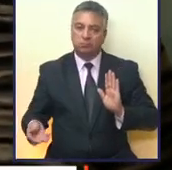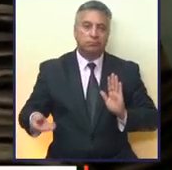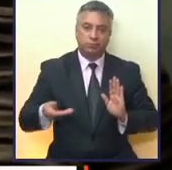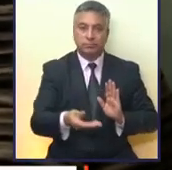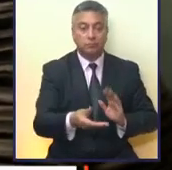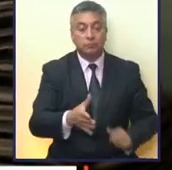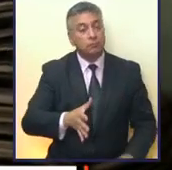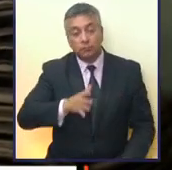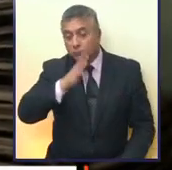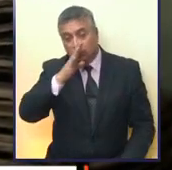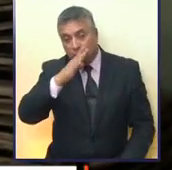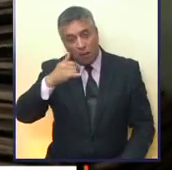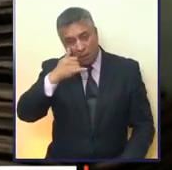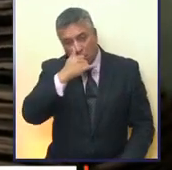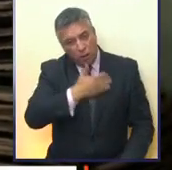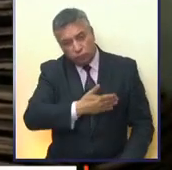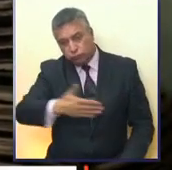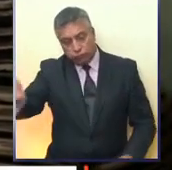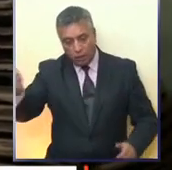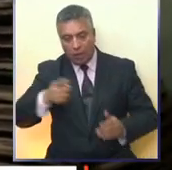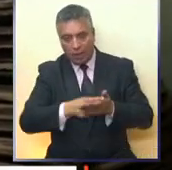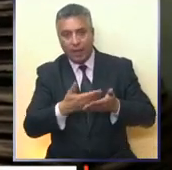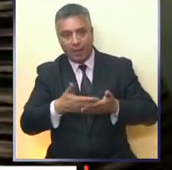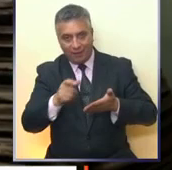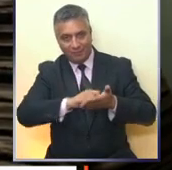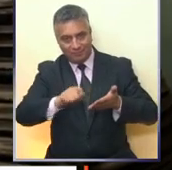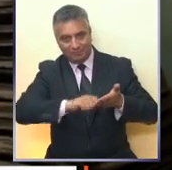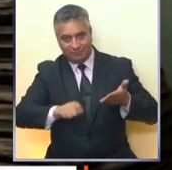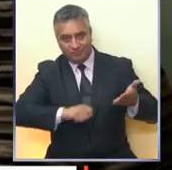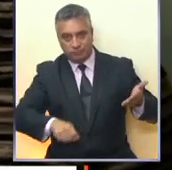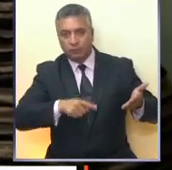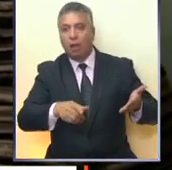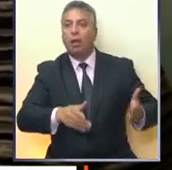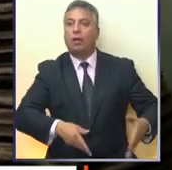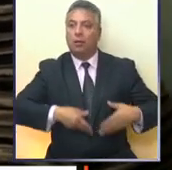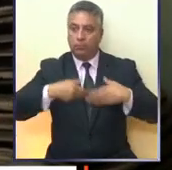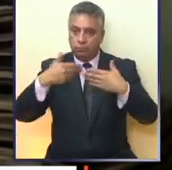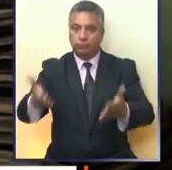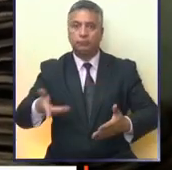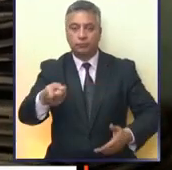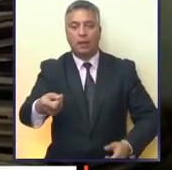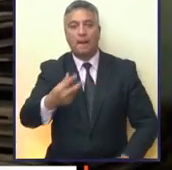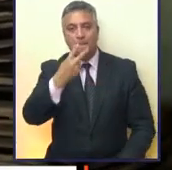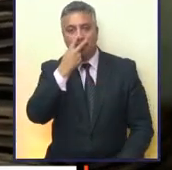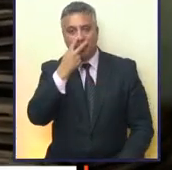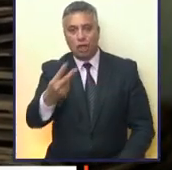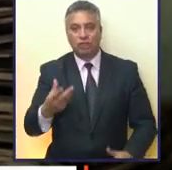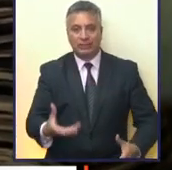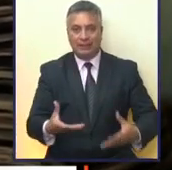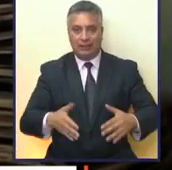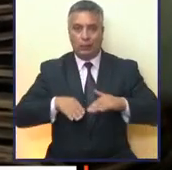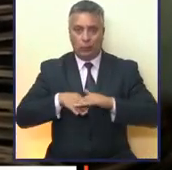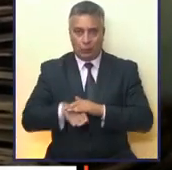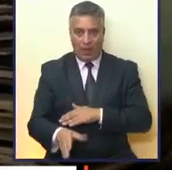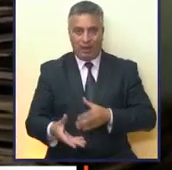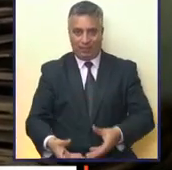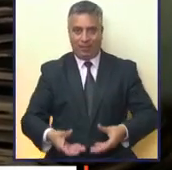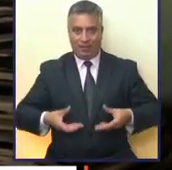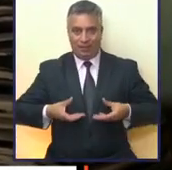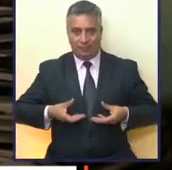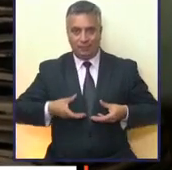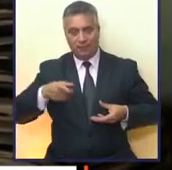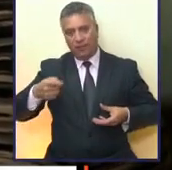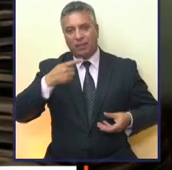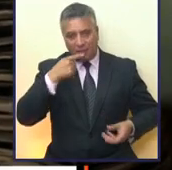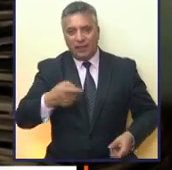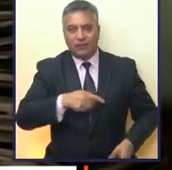por mucho tiempo del diario. Y el diario fue finalmente a dar a manos del general Pinochet, quien se ufanaba